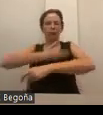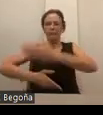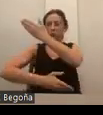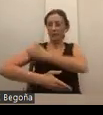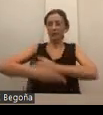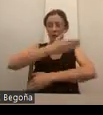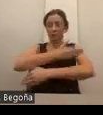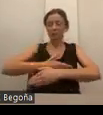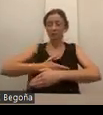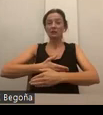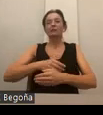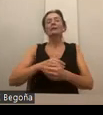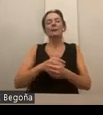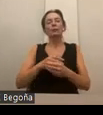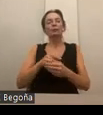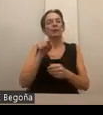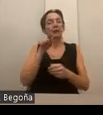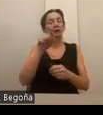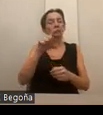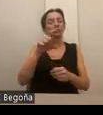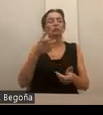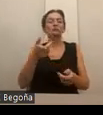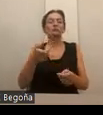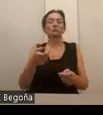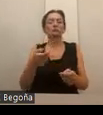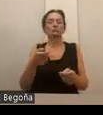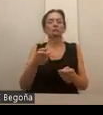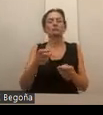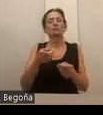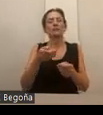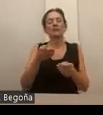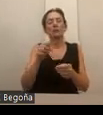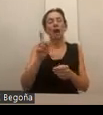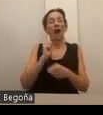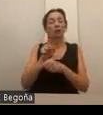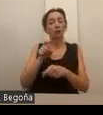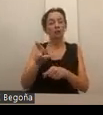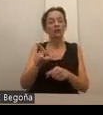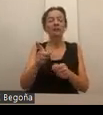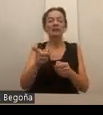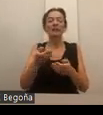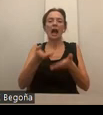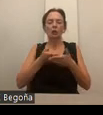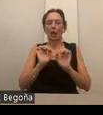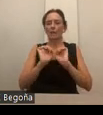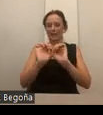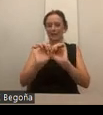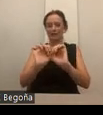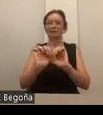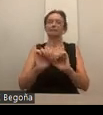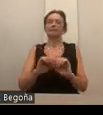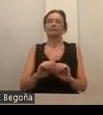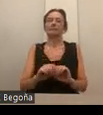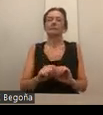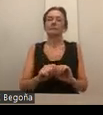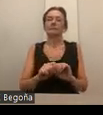podemos paliar, en cierta manera, dando antioxidantes a destajo. Y el Cistus incanus, tanto en